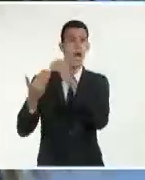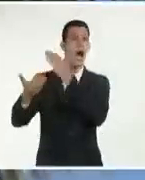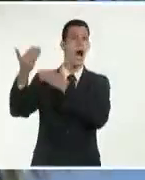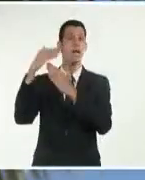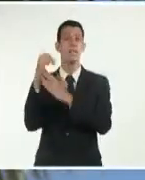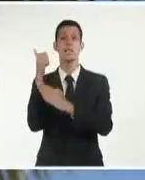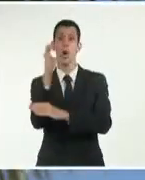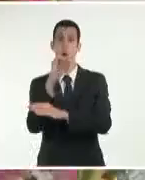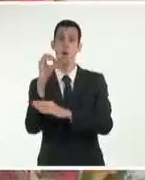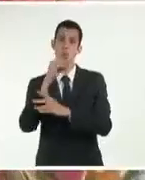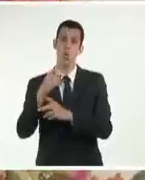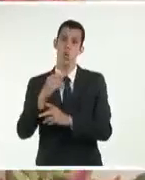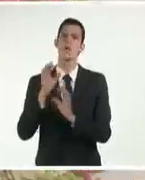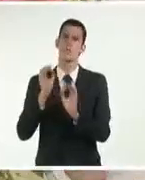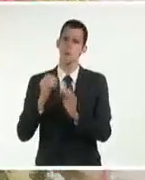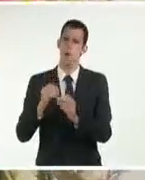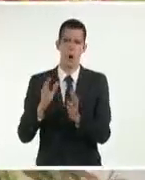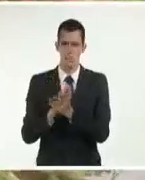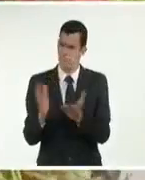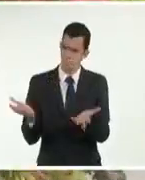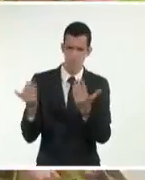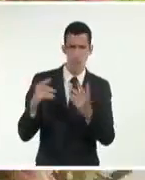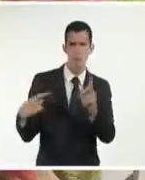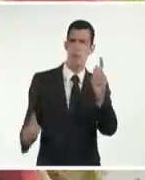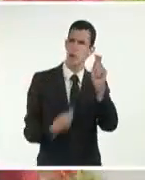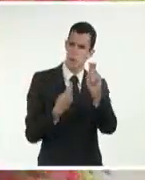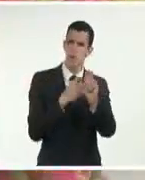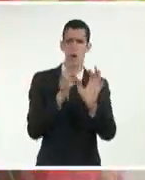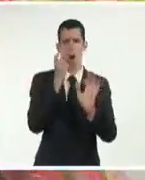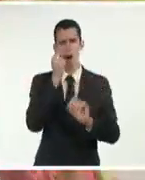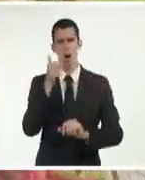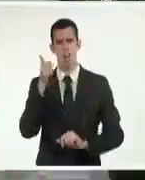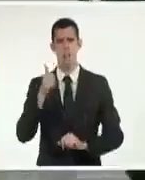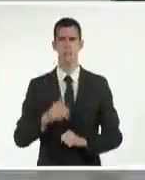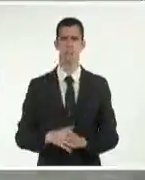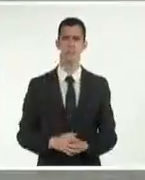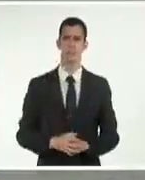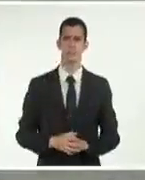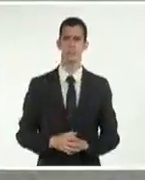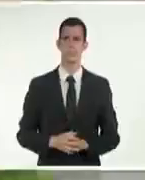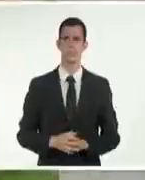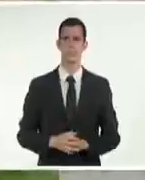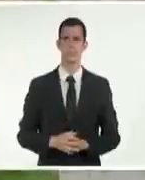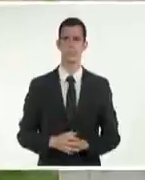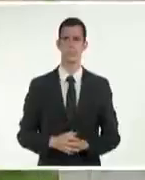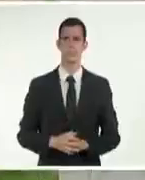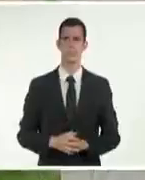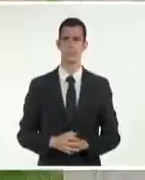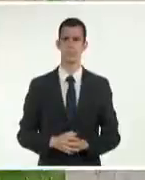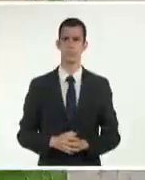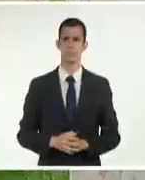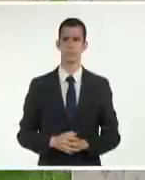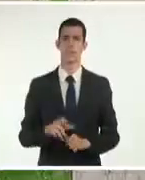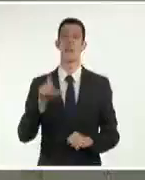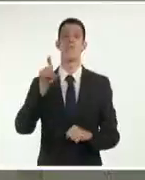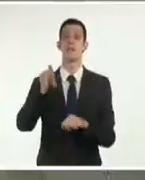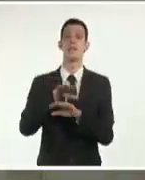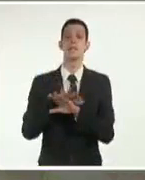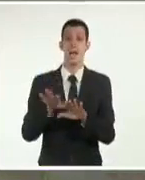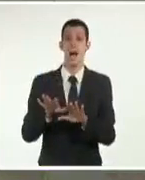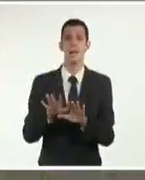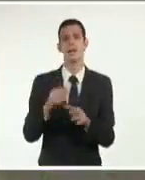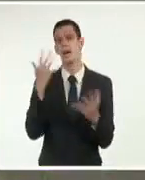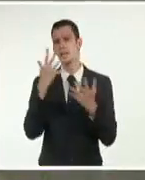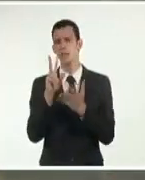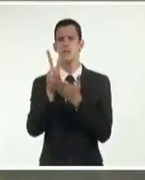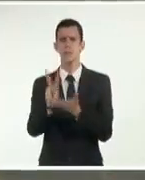por la causa colectiva. Así, hasta que el sendero nos conduce otra vez al padre que dejó un poemario como regalo a su hijo. Puede que frente a su